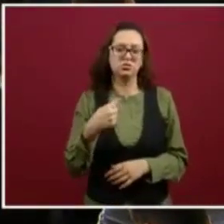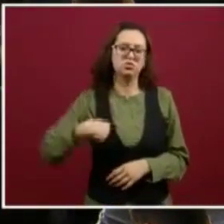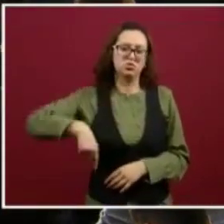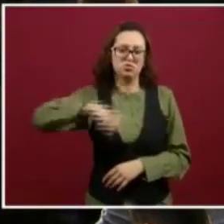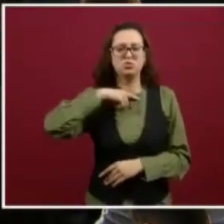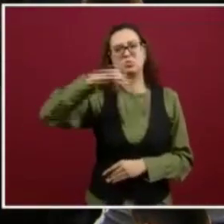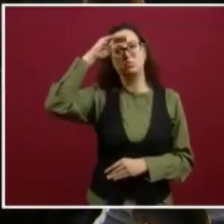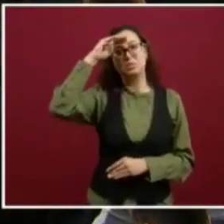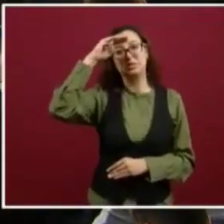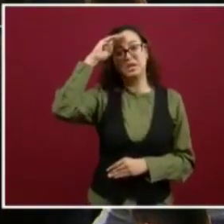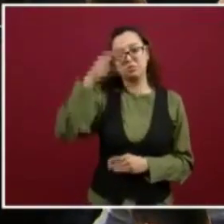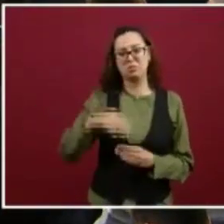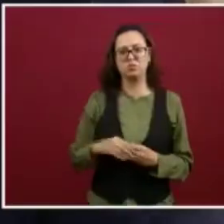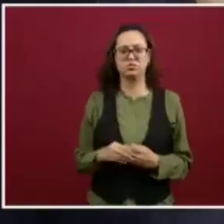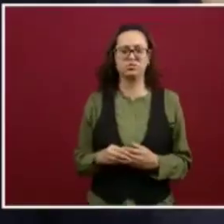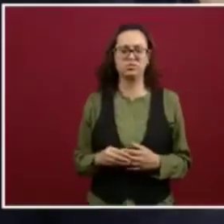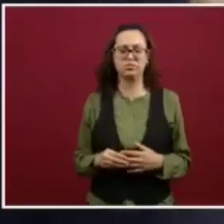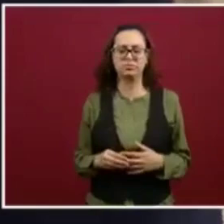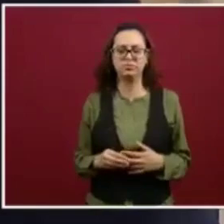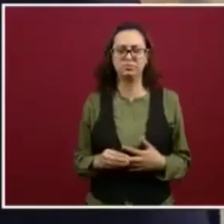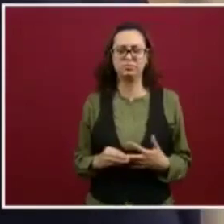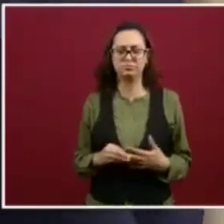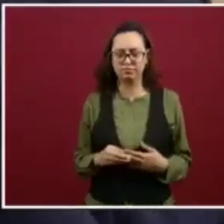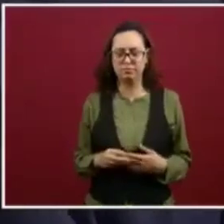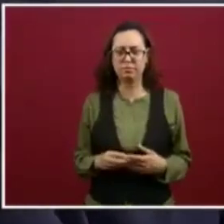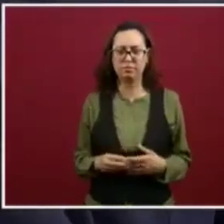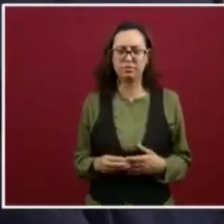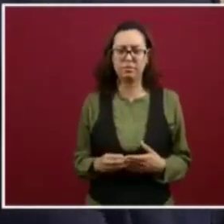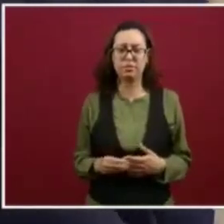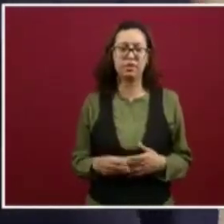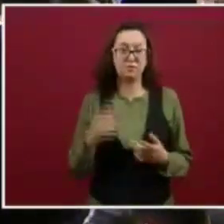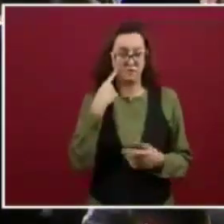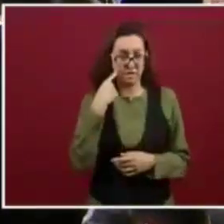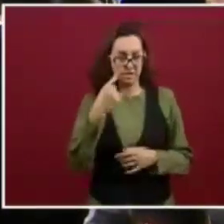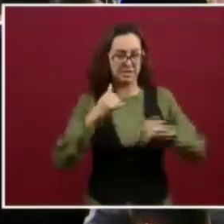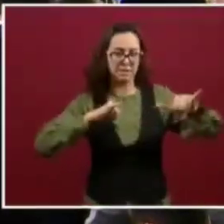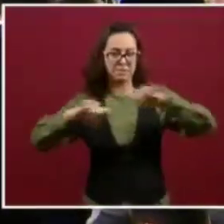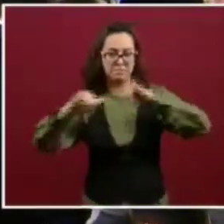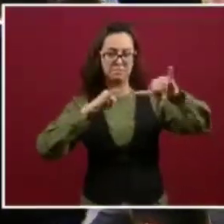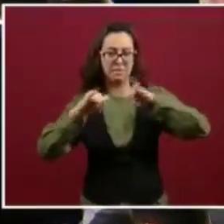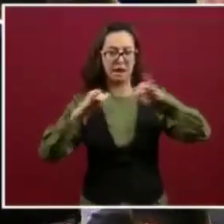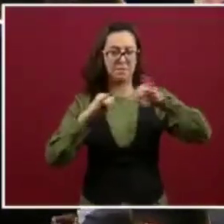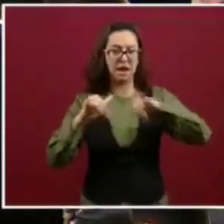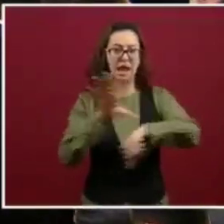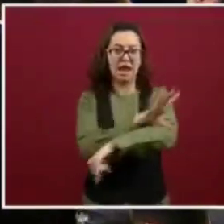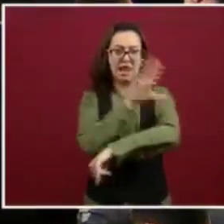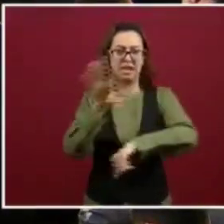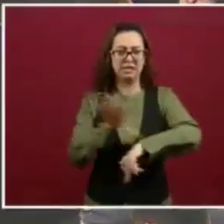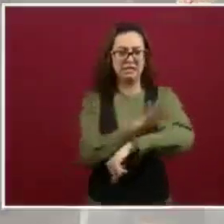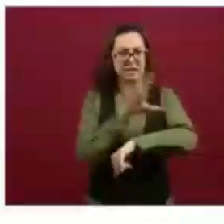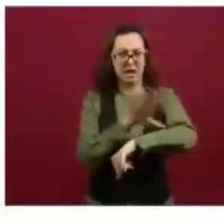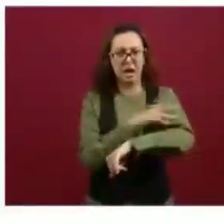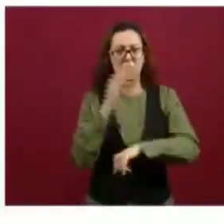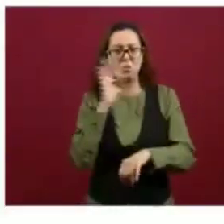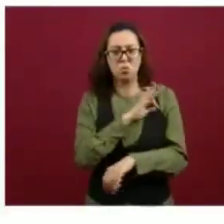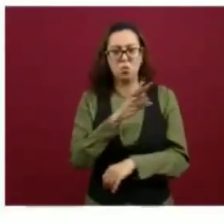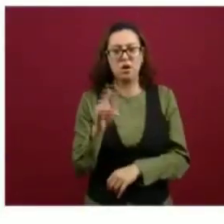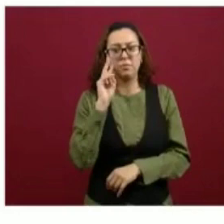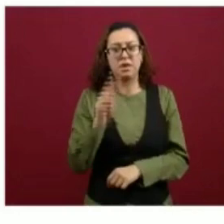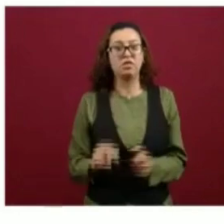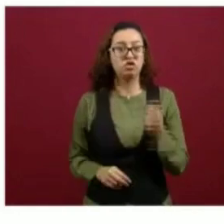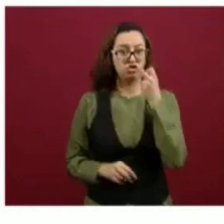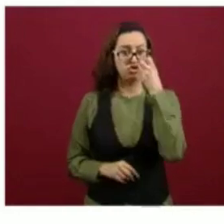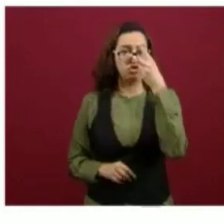ya del terreno, es decir, esta es la integración eléctrica. Fíjense el cachito que falta. Pueden ustedes ver, hay dos